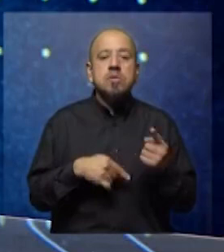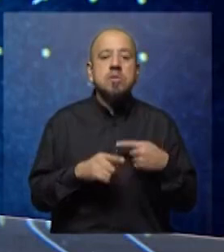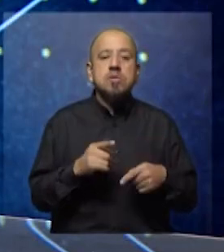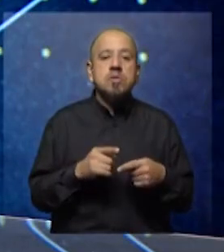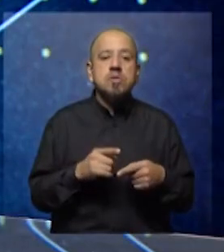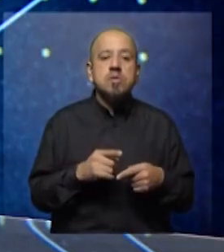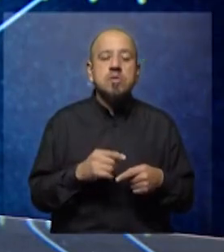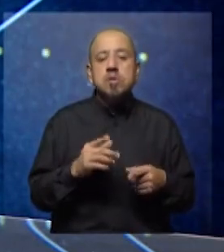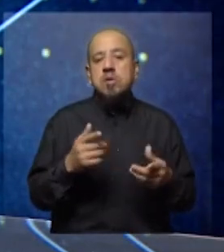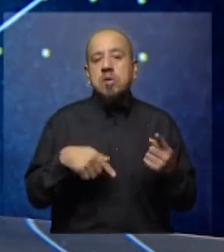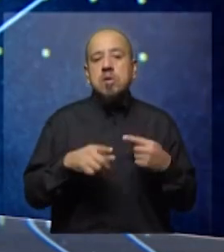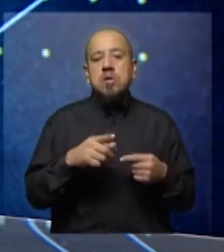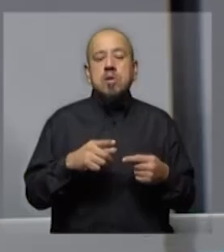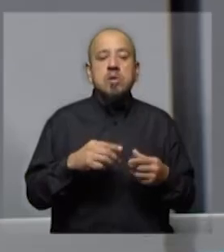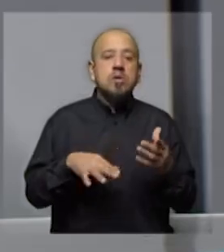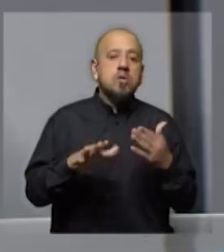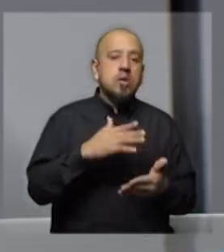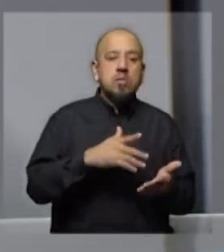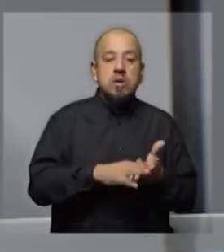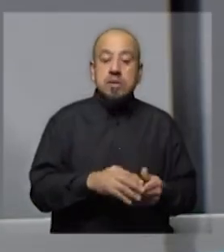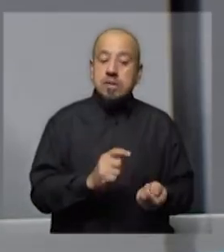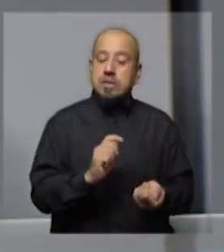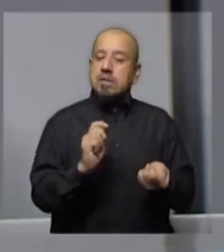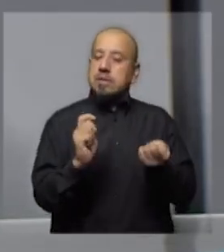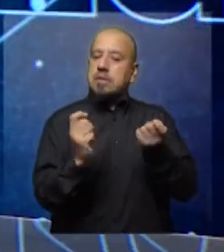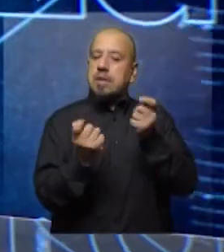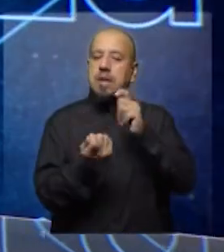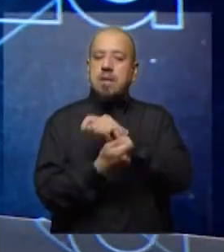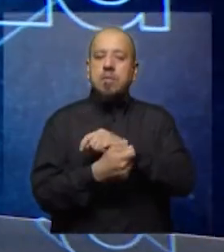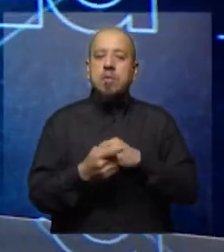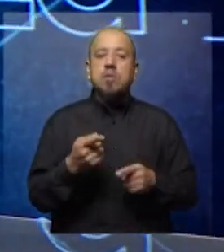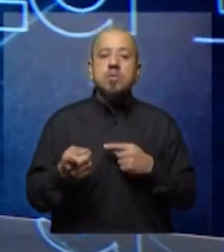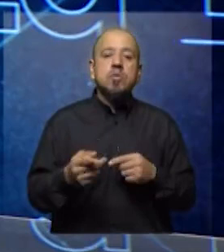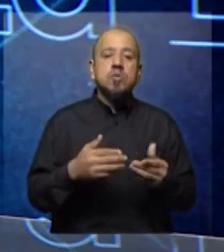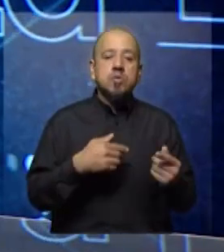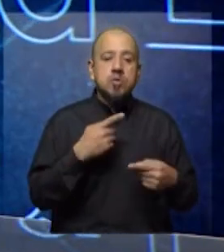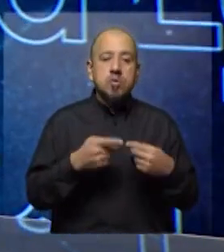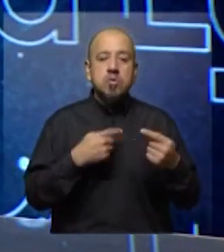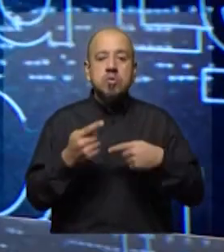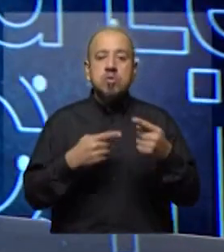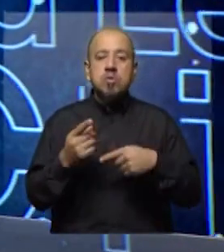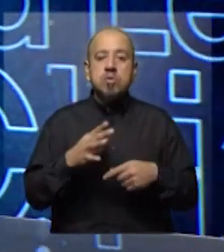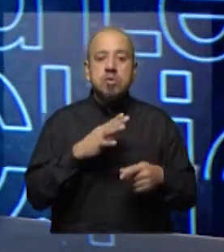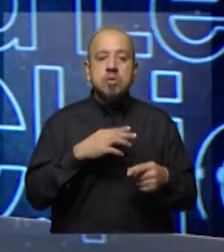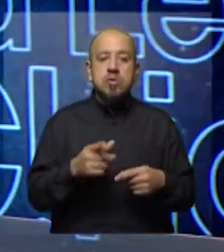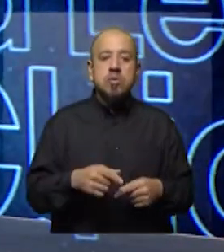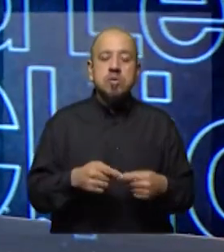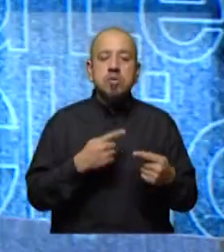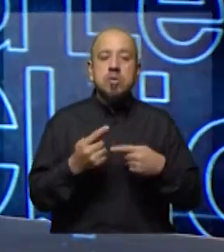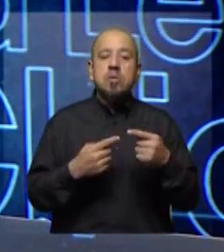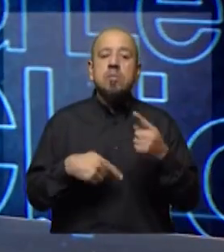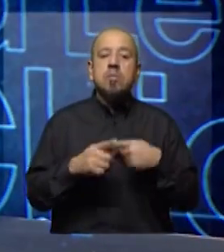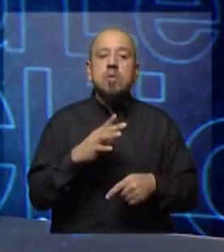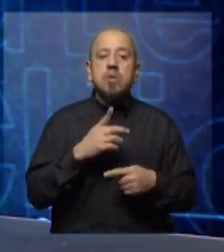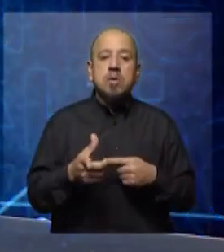los estados sólido Exacto son estados continuos hay diferencias de grado continua pero